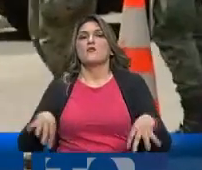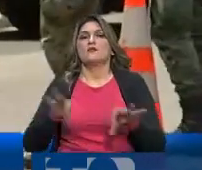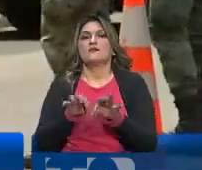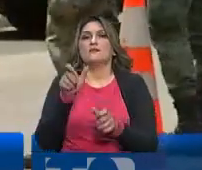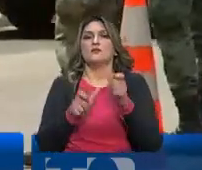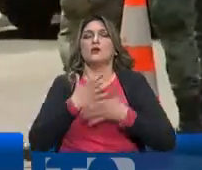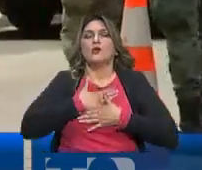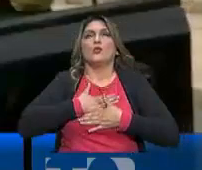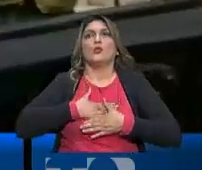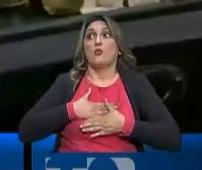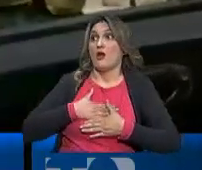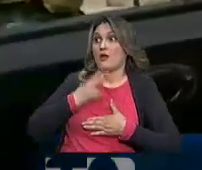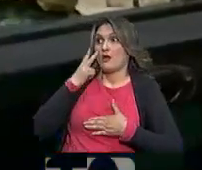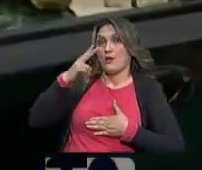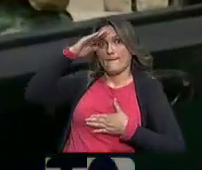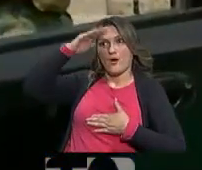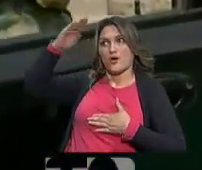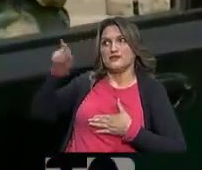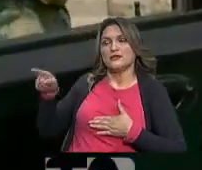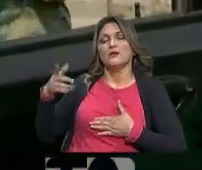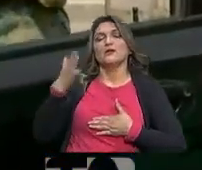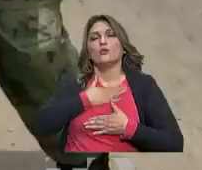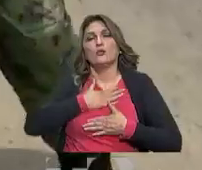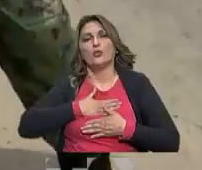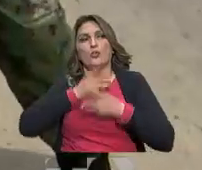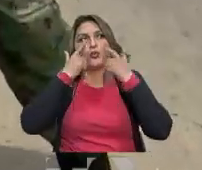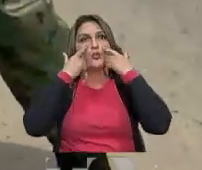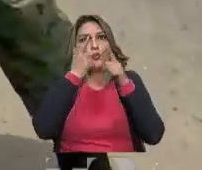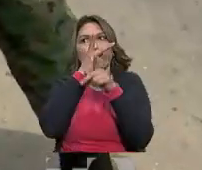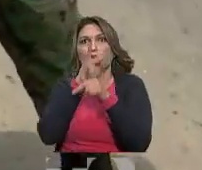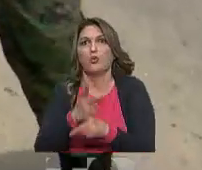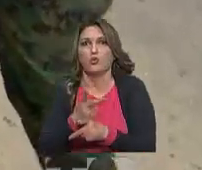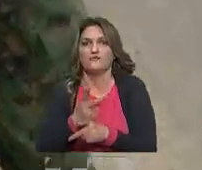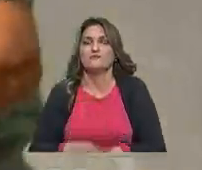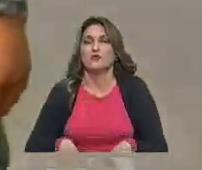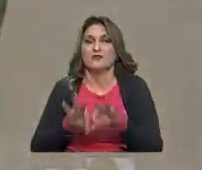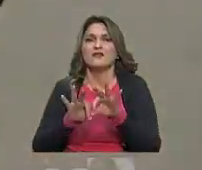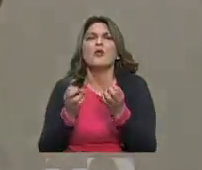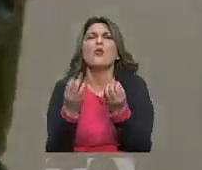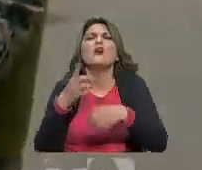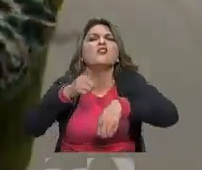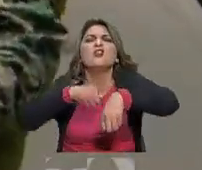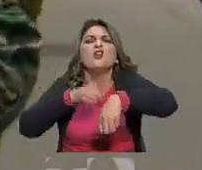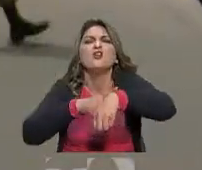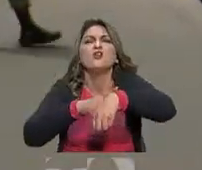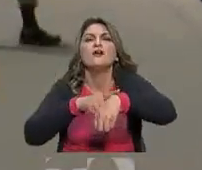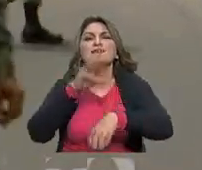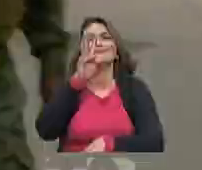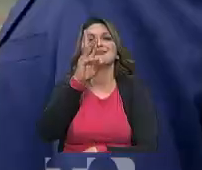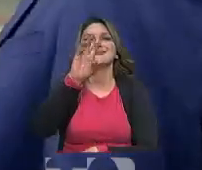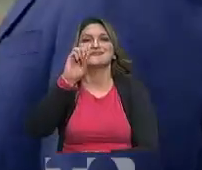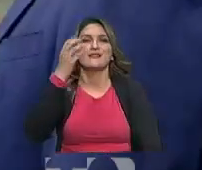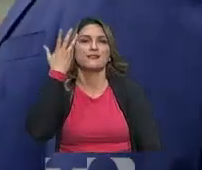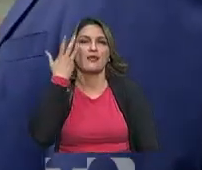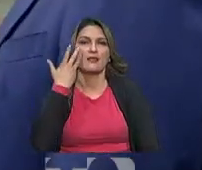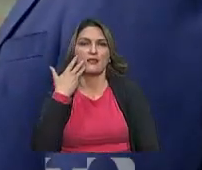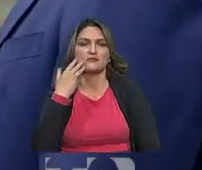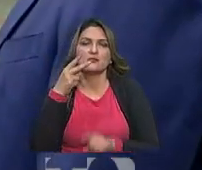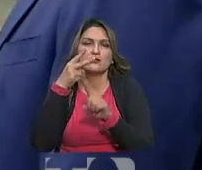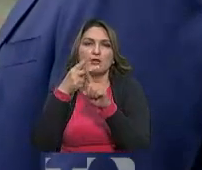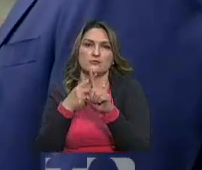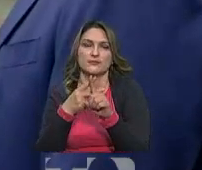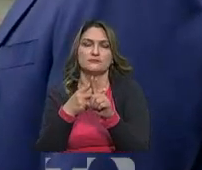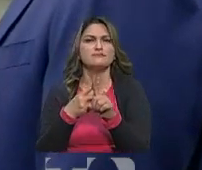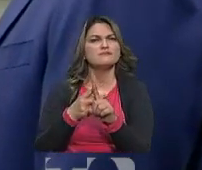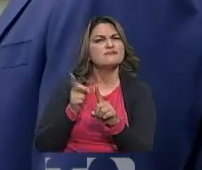la ciudadanía. Esta será la dinámica por al menos los próximos 60 días. Pero después de eso, ¿qué? Es lo que se pregunta